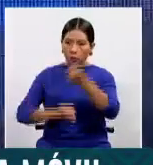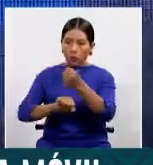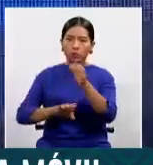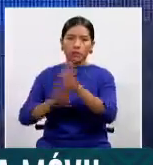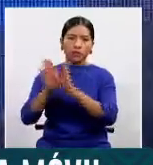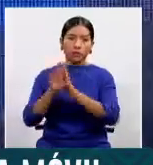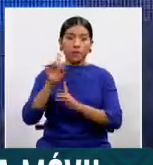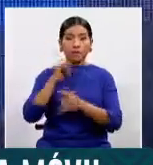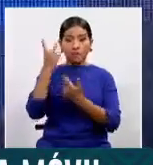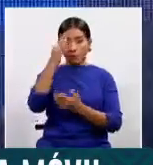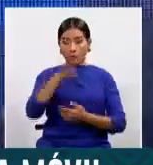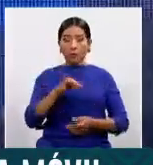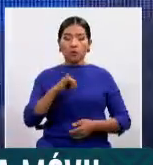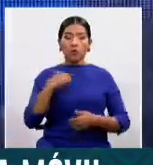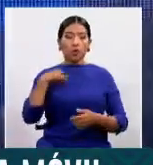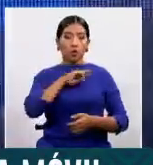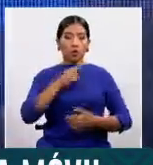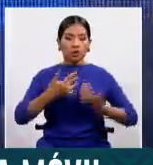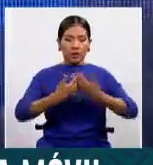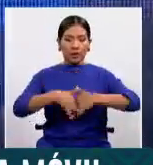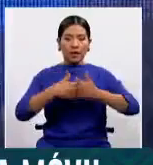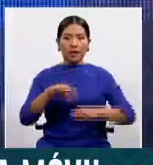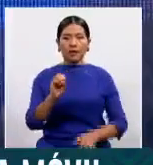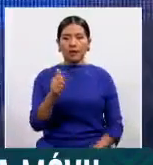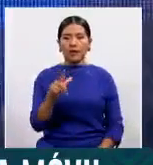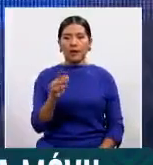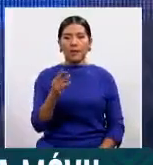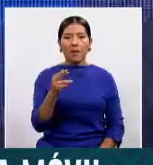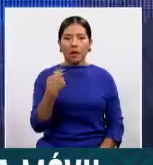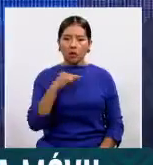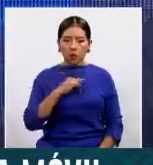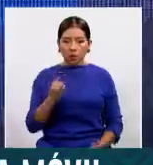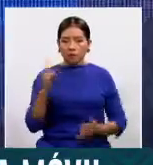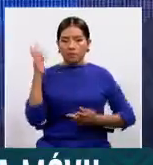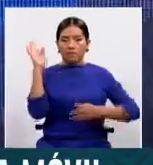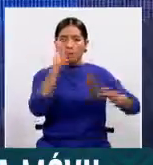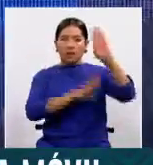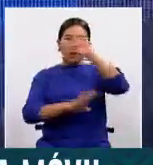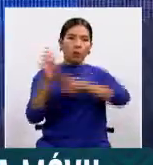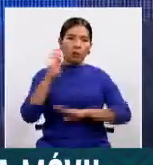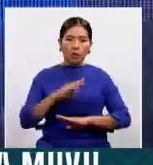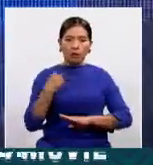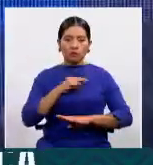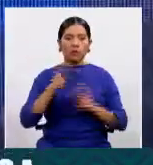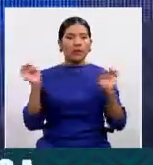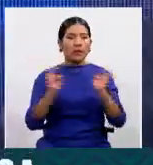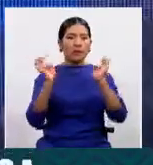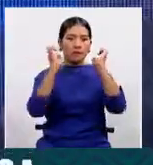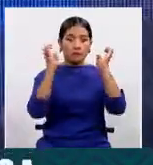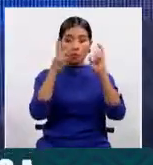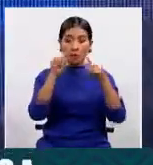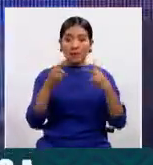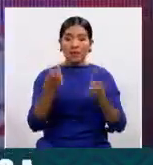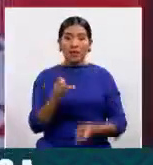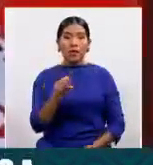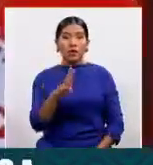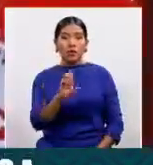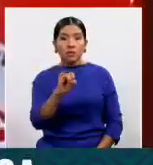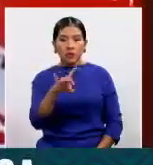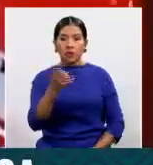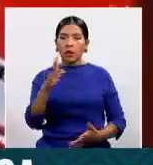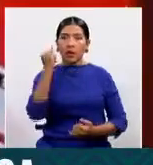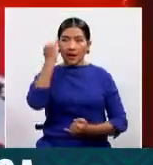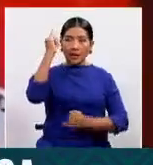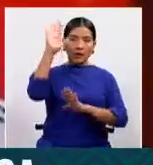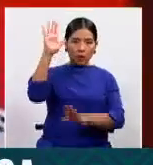muy preocupados y estamos en una situación de emergencia porque el subsidio, una política estatal que desde nuestro